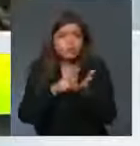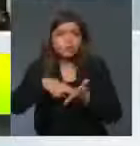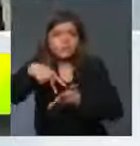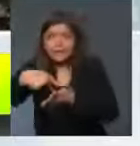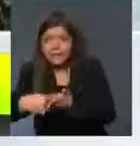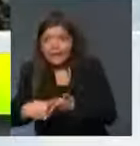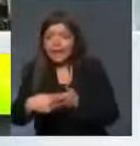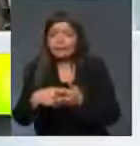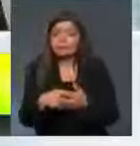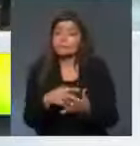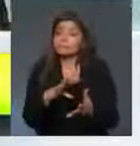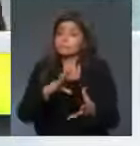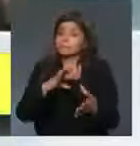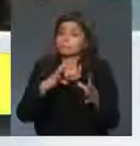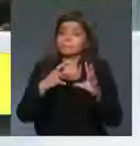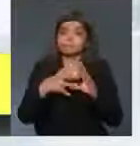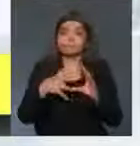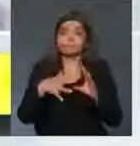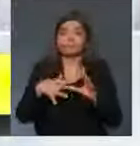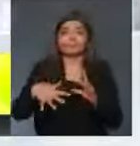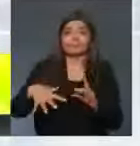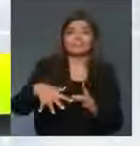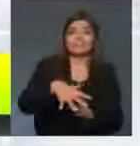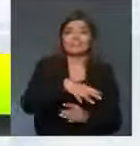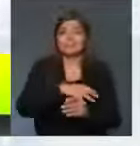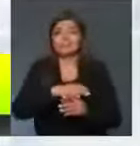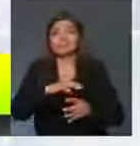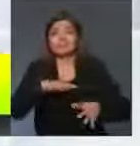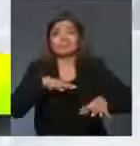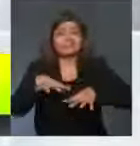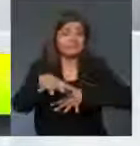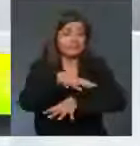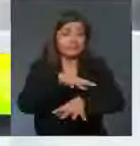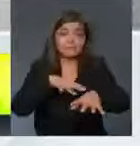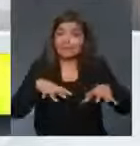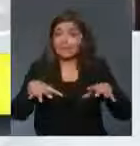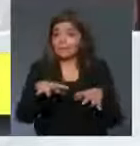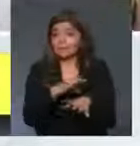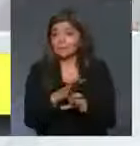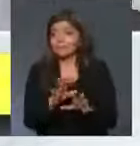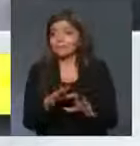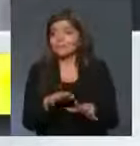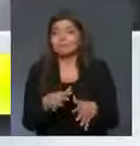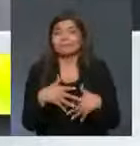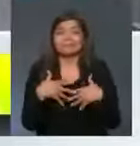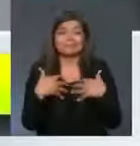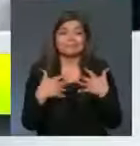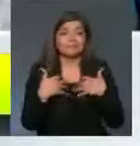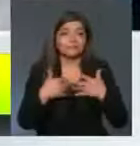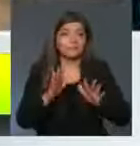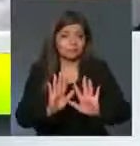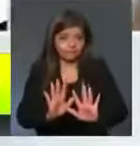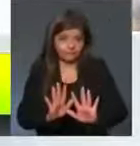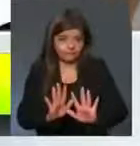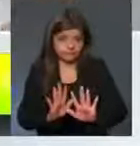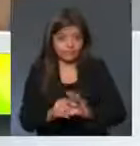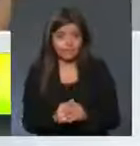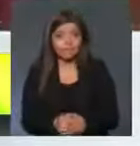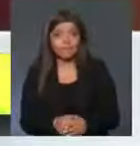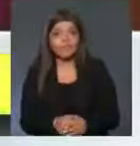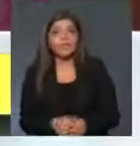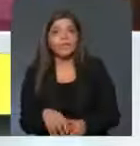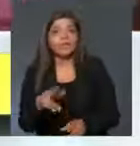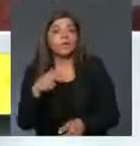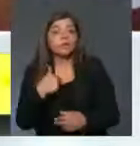No, es un lío muy, muy, muy, muy contundente, sí. Entre la ansiedad, la ansiedad de todos ahí. Yo los escucho con